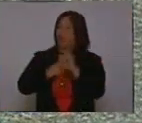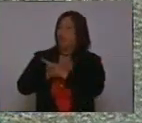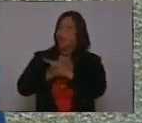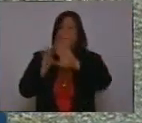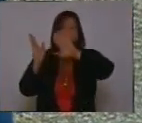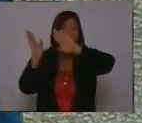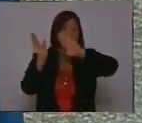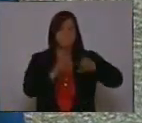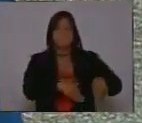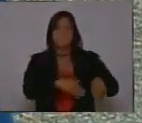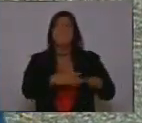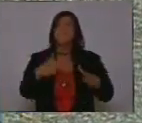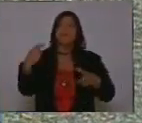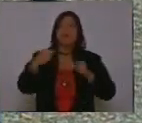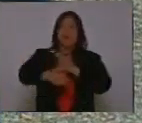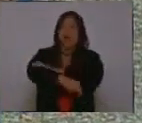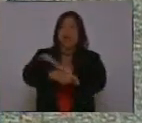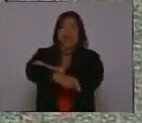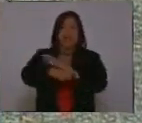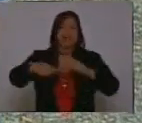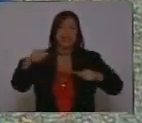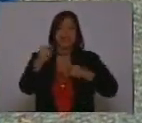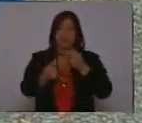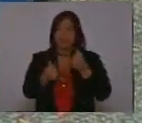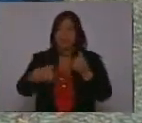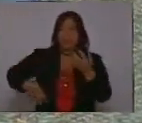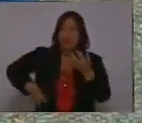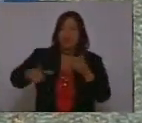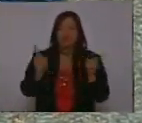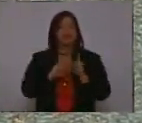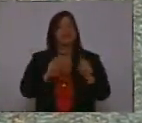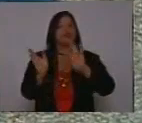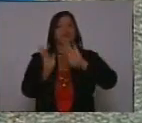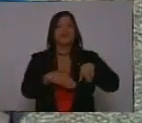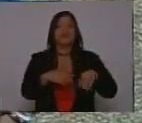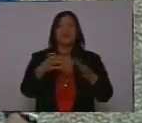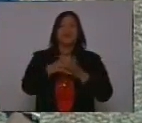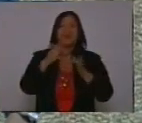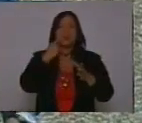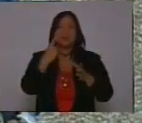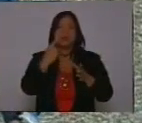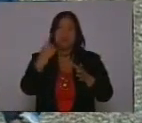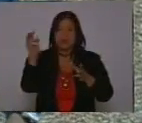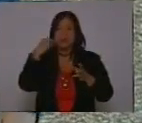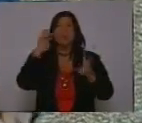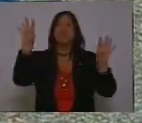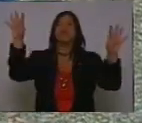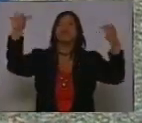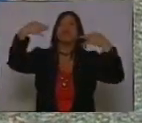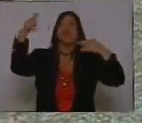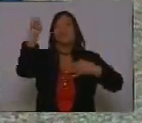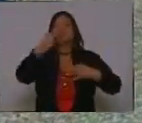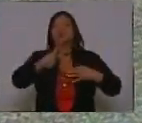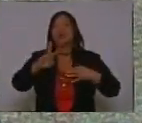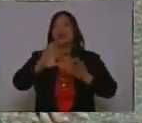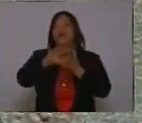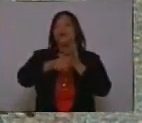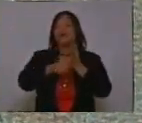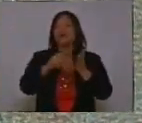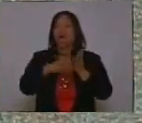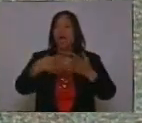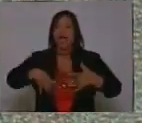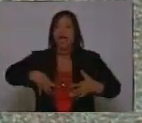quien? El capitalismo, ese individualismo. ¿Por qué el capitalismo mira Venezuela? Porque Venezuela es